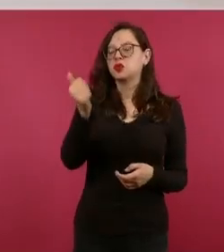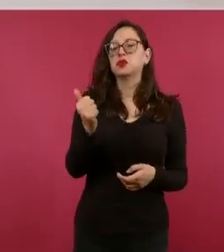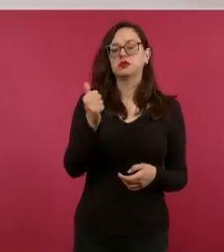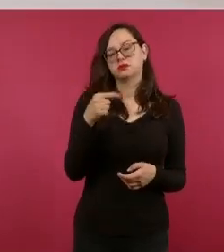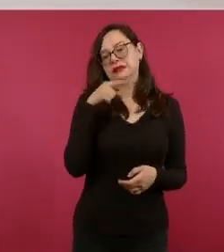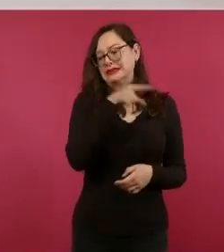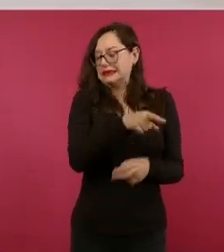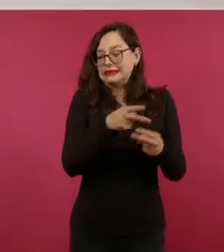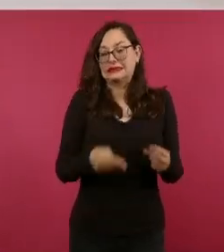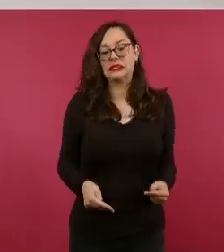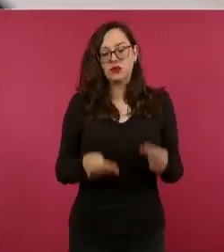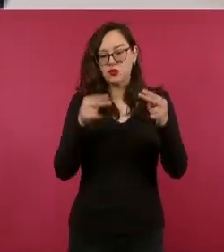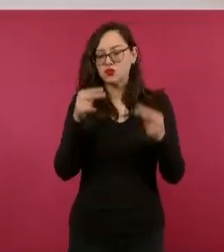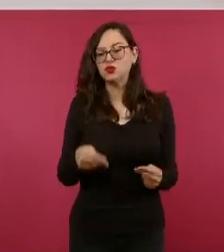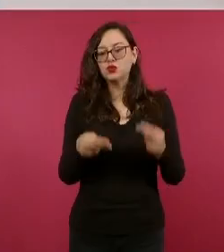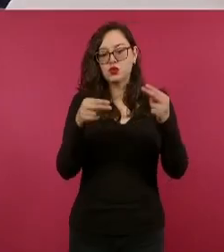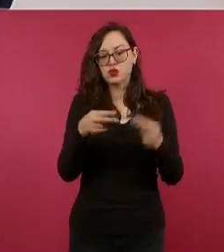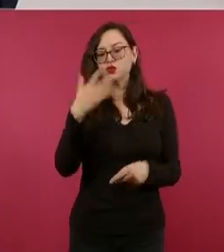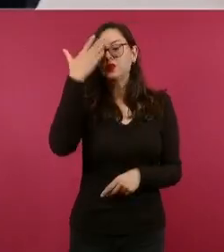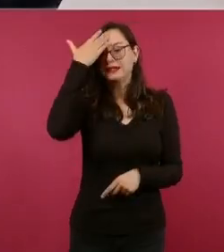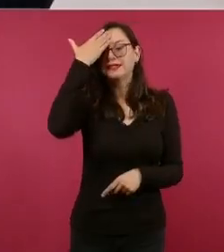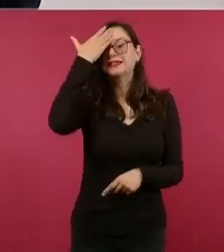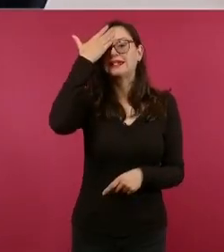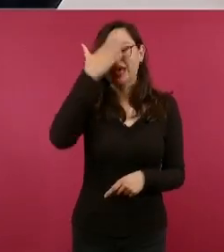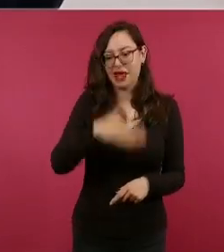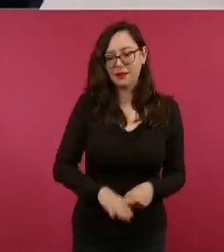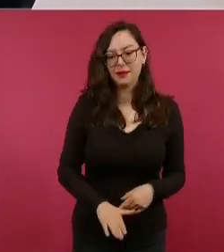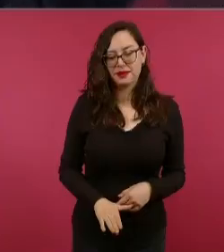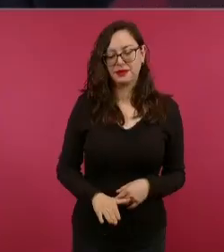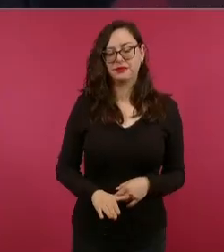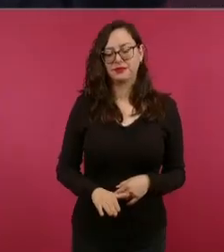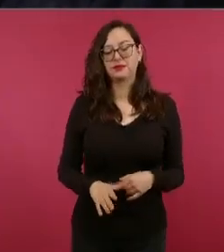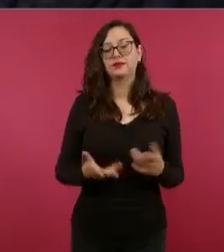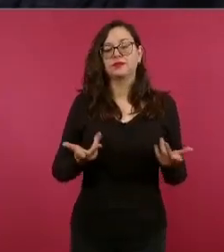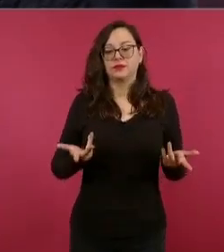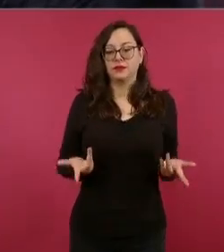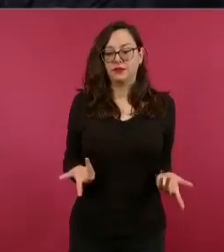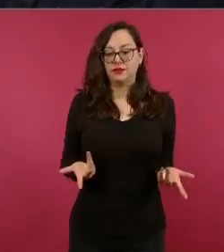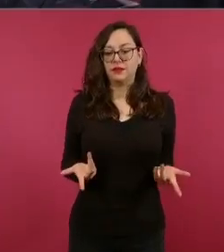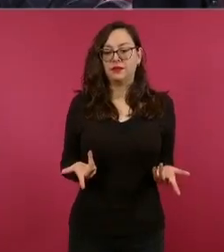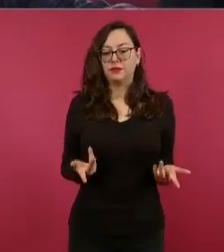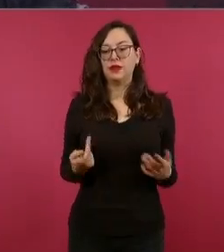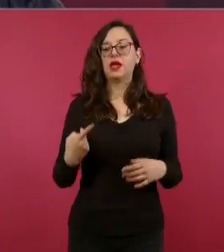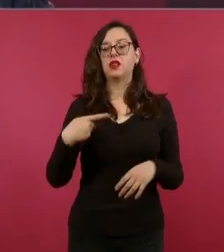importante que se sepa que una cosa son las campañas